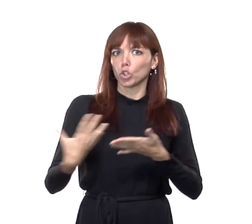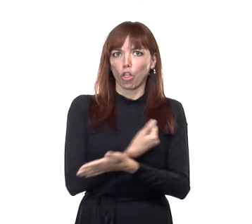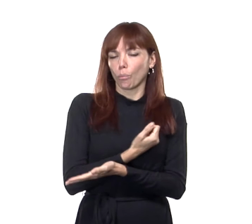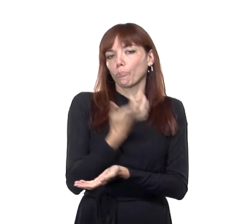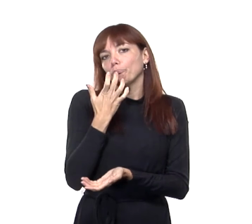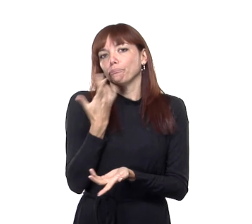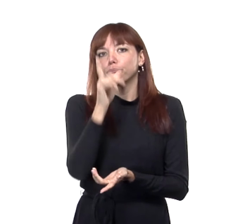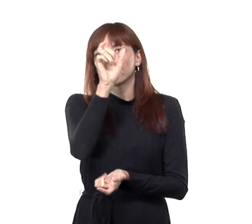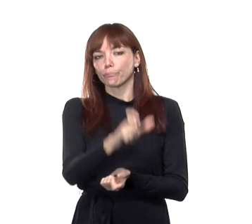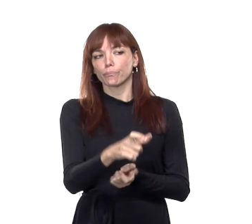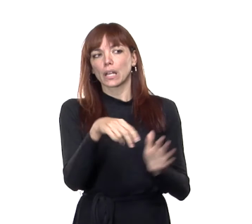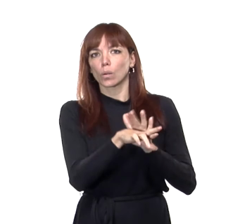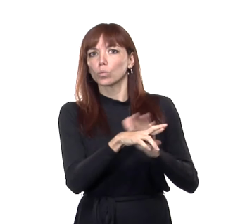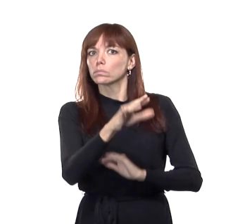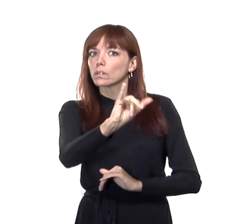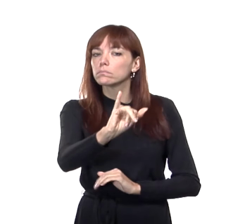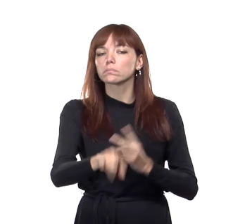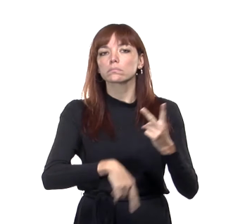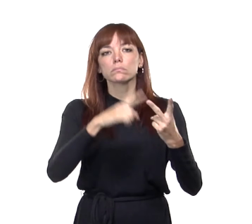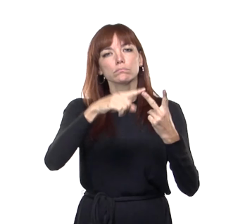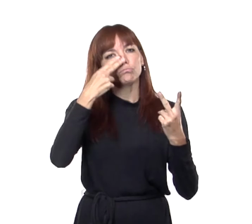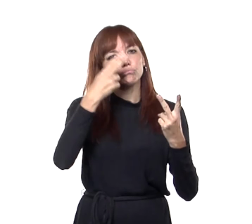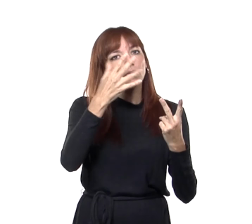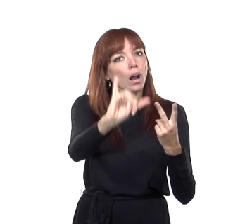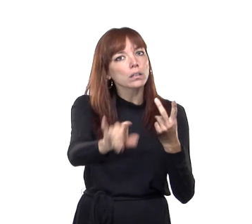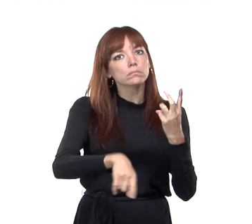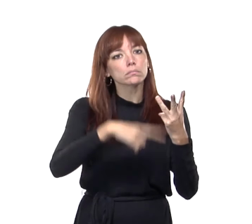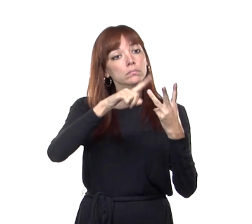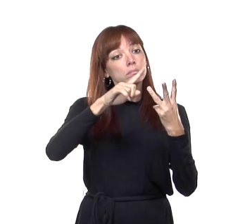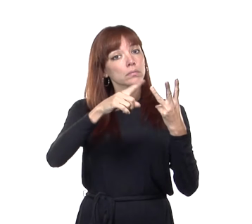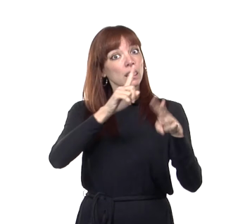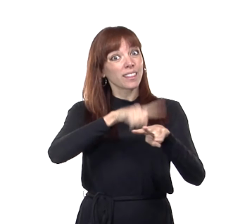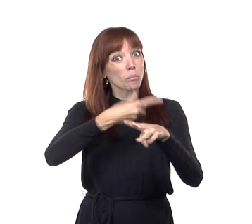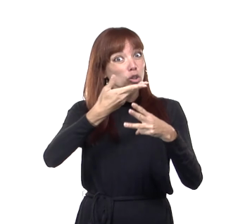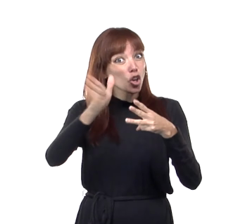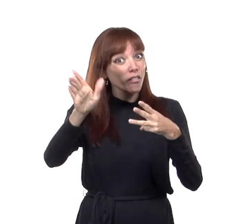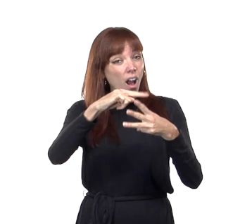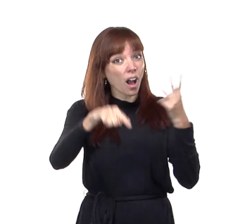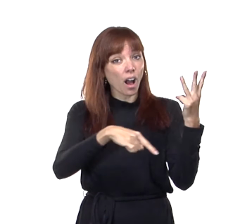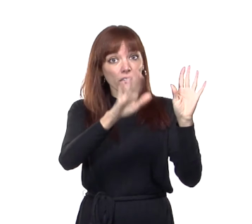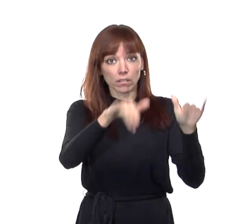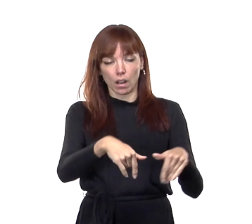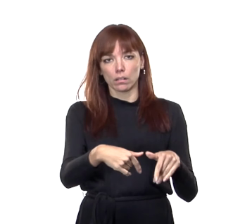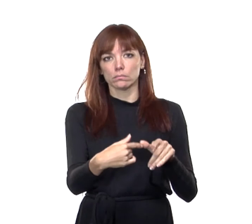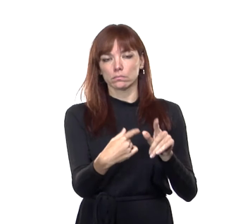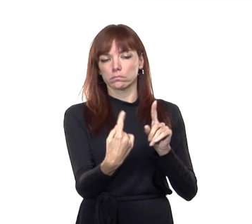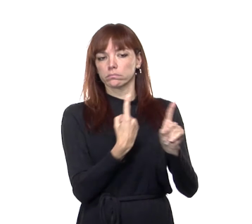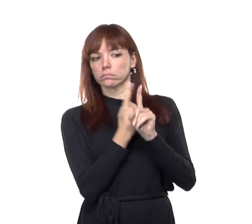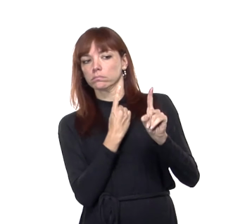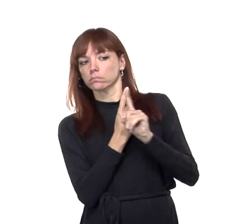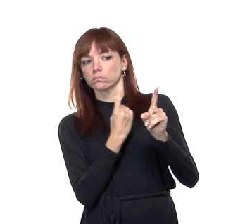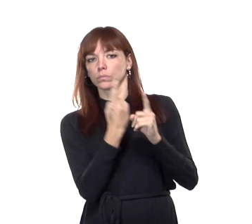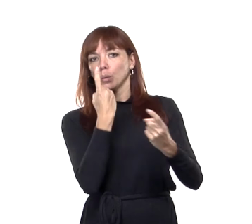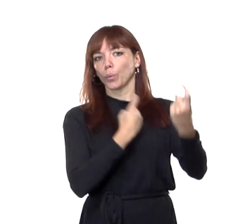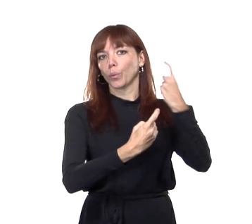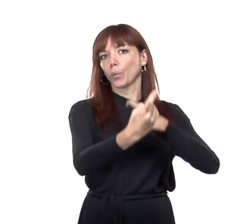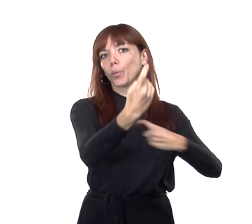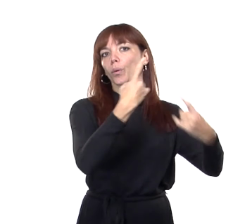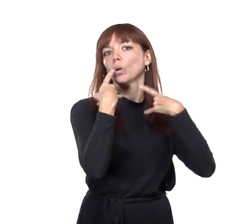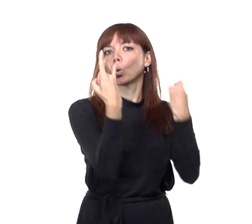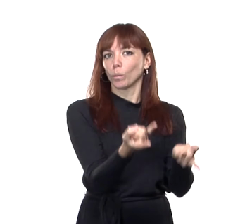atacante con suficiente recursos con suficiente interés y con suficiente tiempo tarde o temprano van a conseguir esos datos entonces